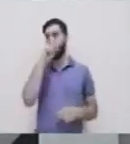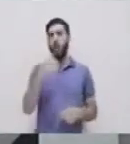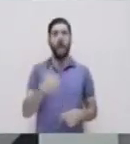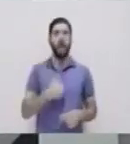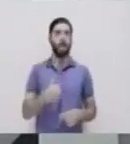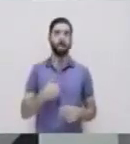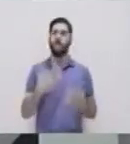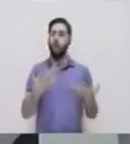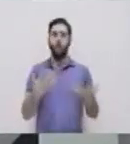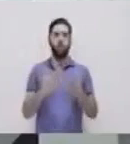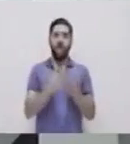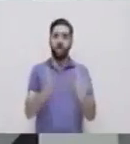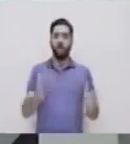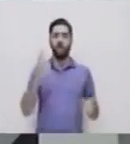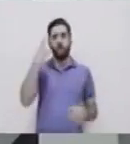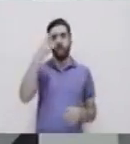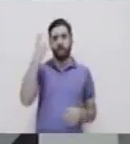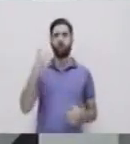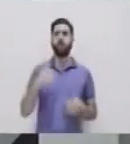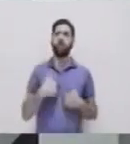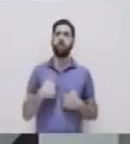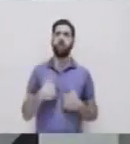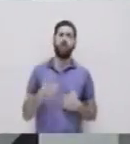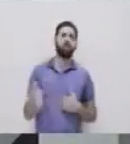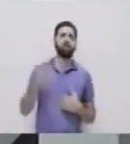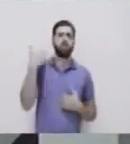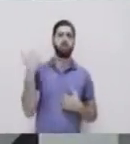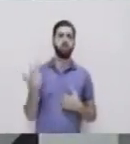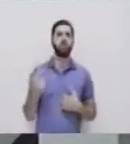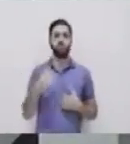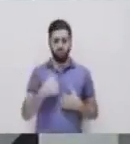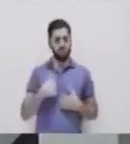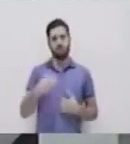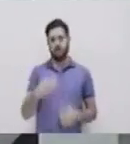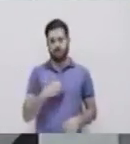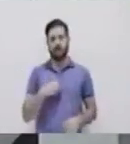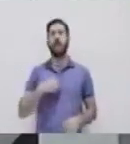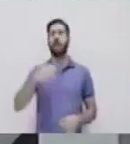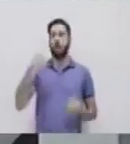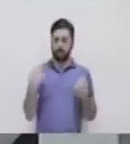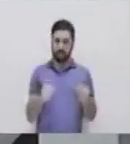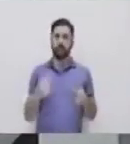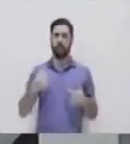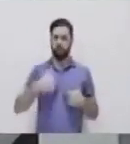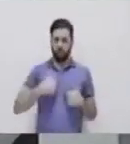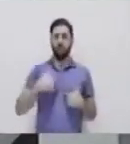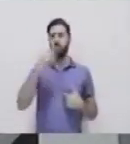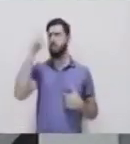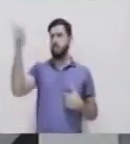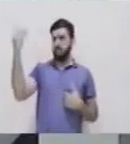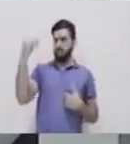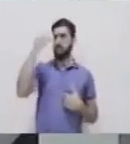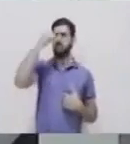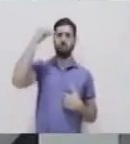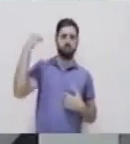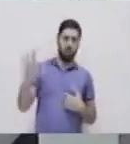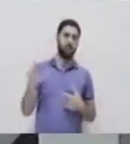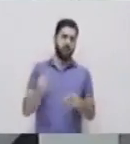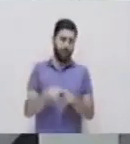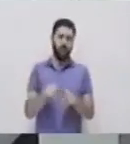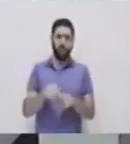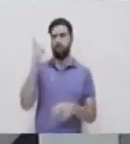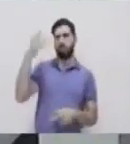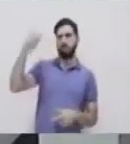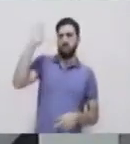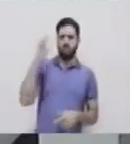como mucho espacio de trabajo, entonces era la convicción de que yo eso quería hacer y no tenía por qué importarme